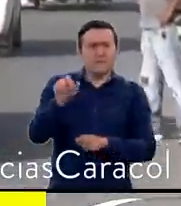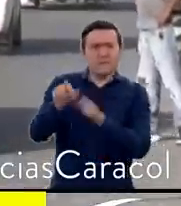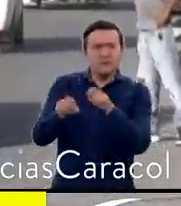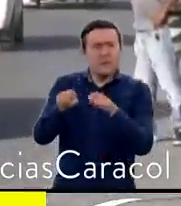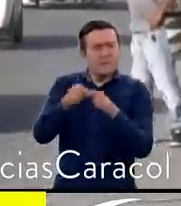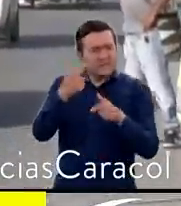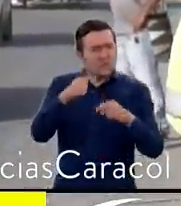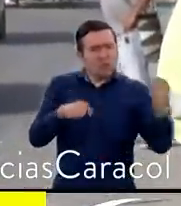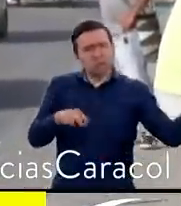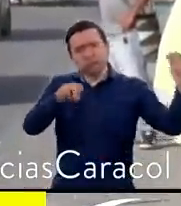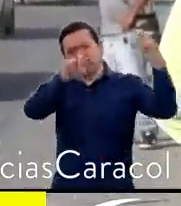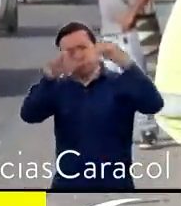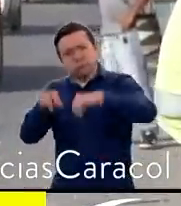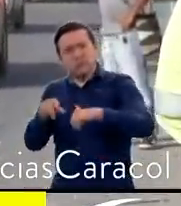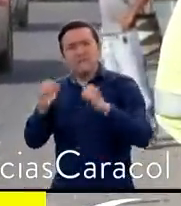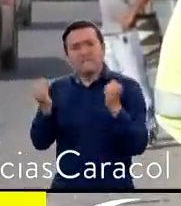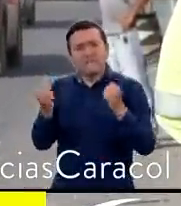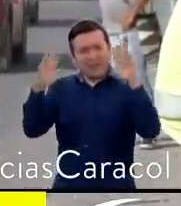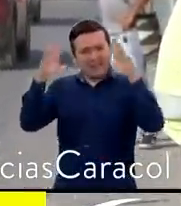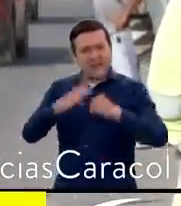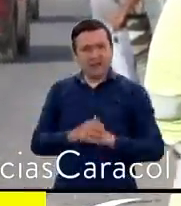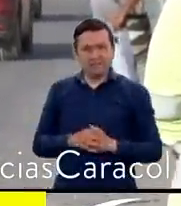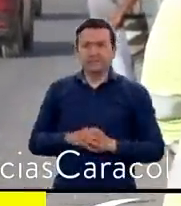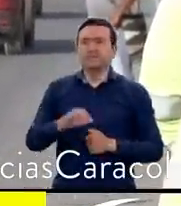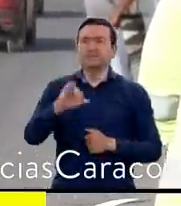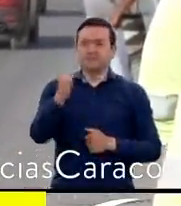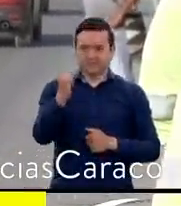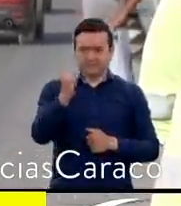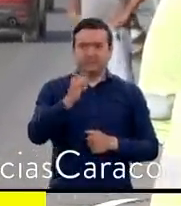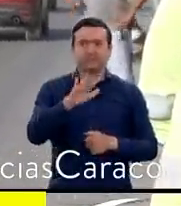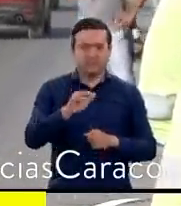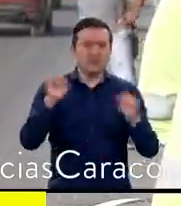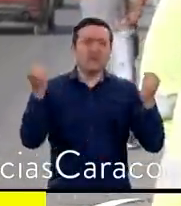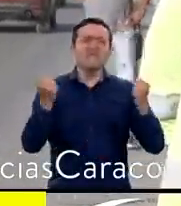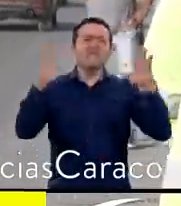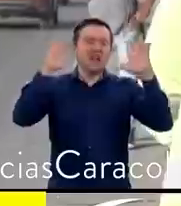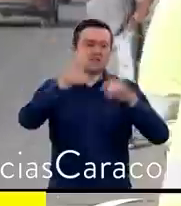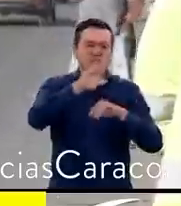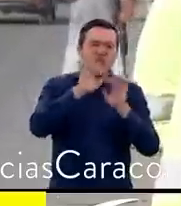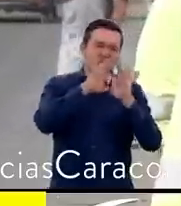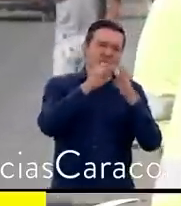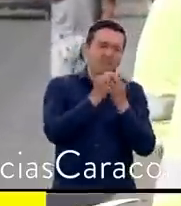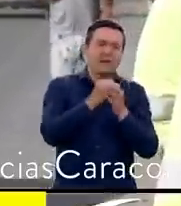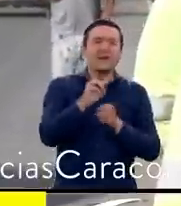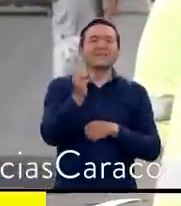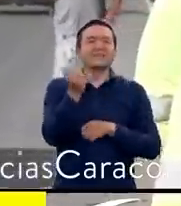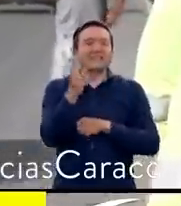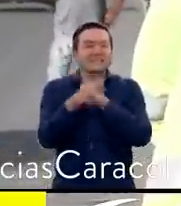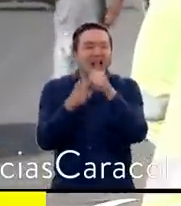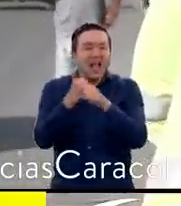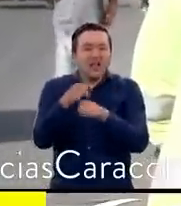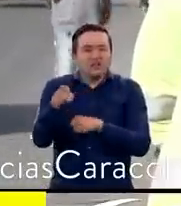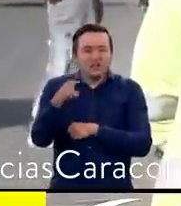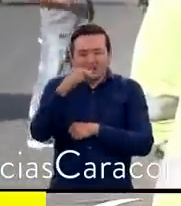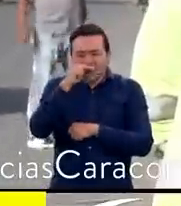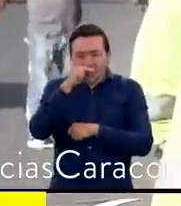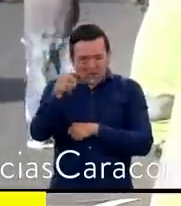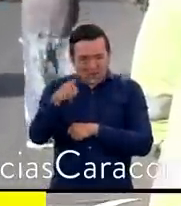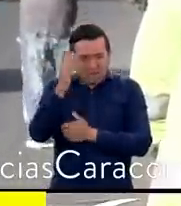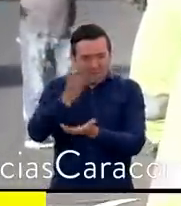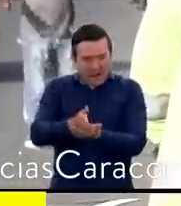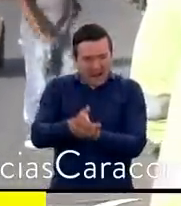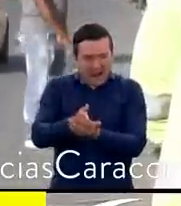una fiesta. Sí, lo que se puede afirmar, venían de una fiesta familiar con motivo de un cumpleaños del menor de edad de 13 años que se encuentra en este momento en la